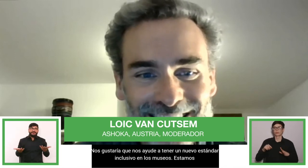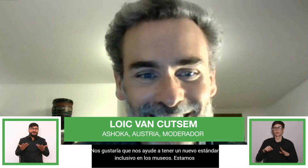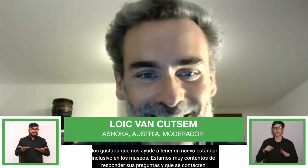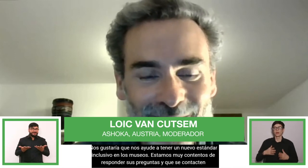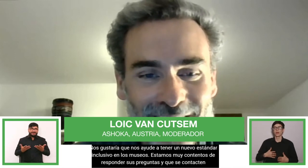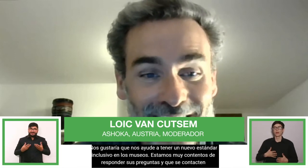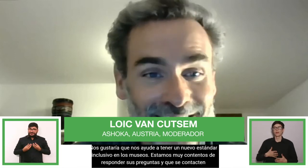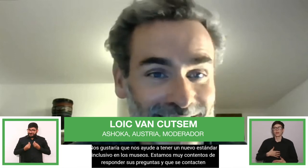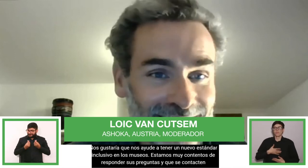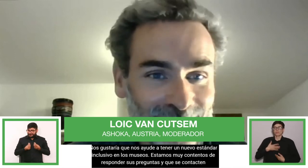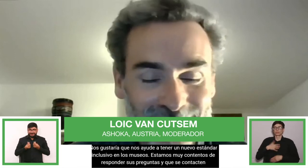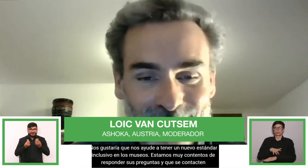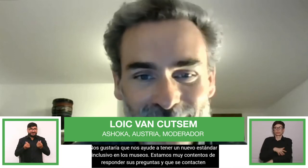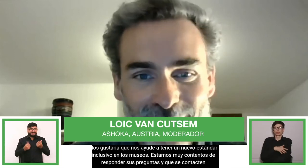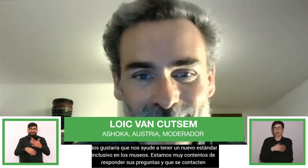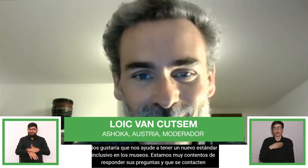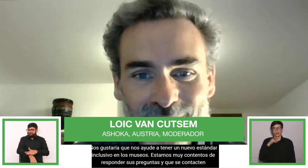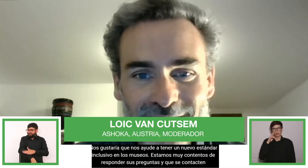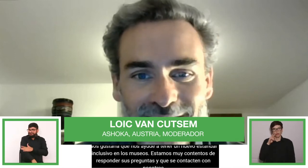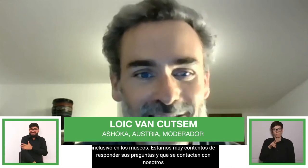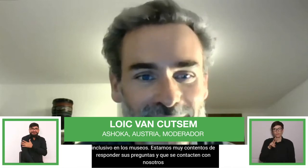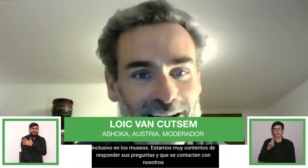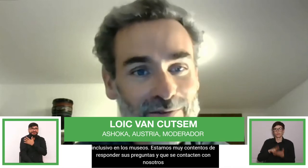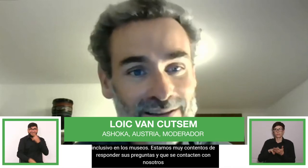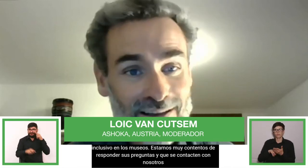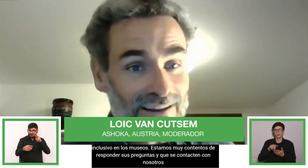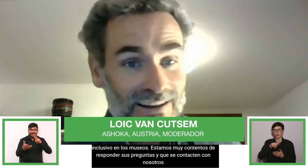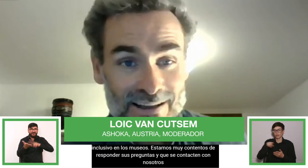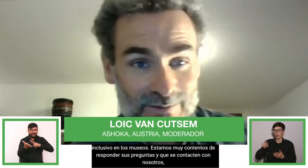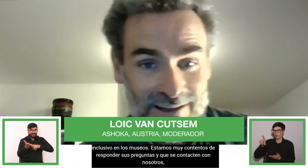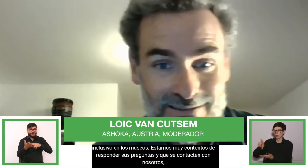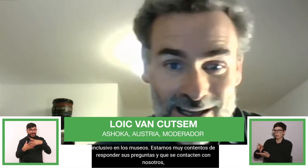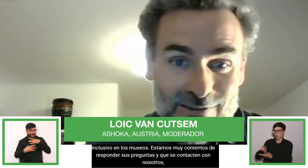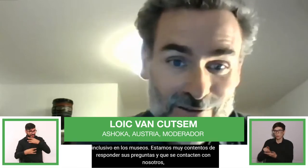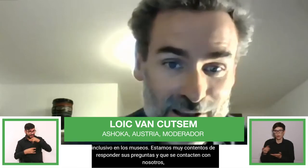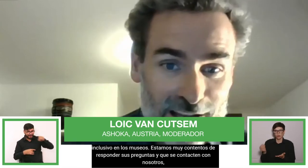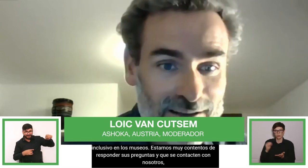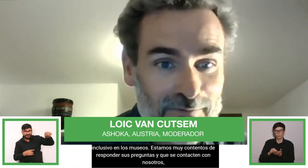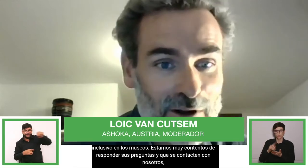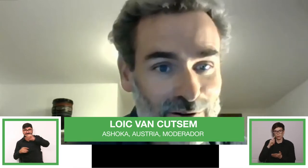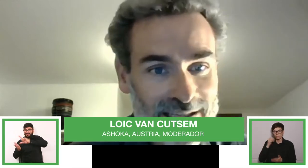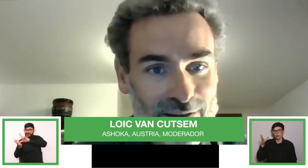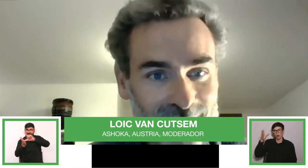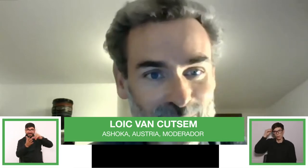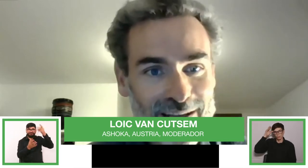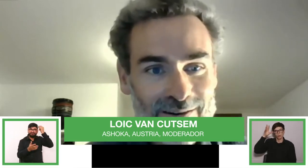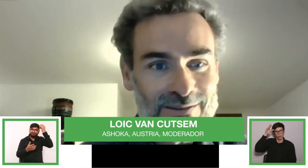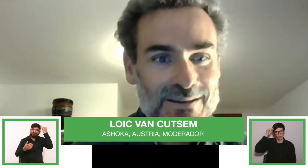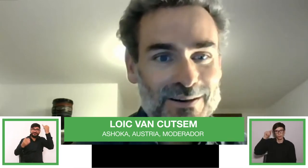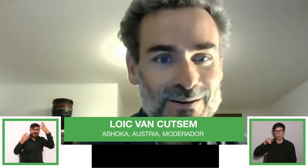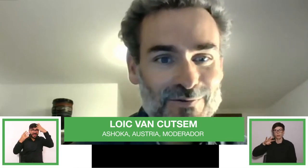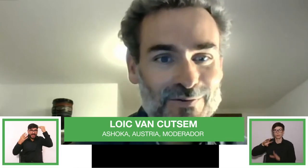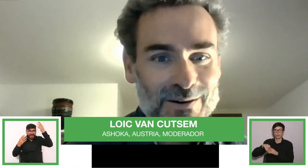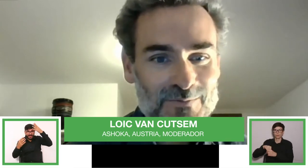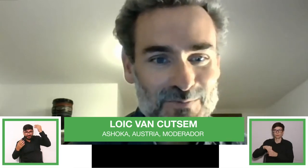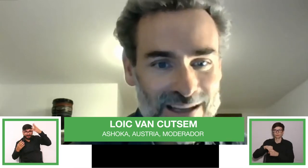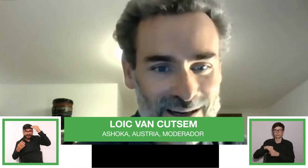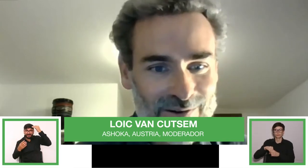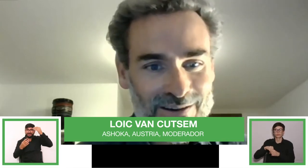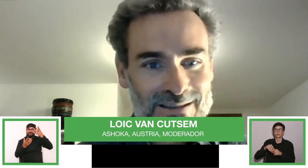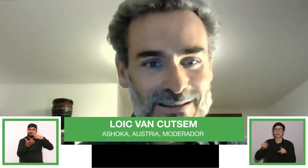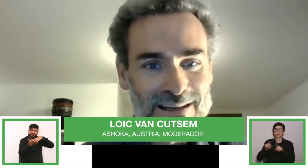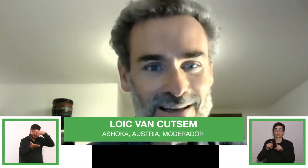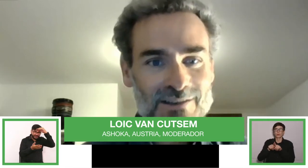muy emocionado de ver el sector cultural de una manera más inclusiva. Y también nos gustaría